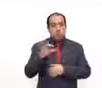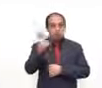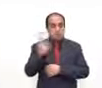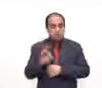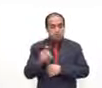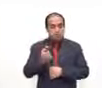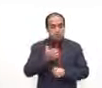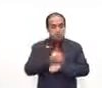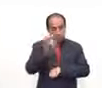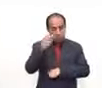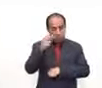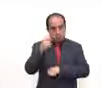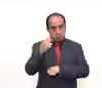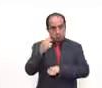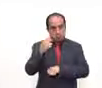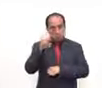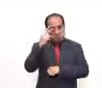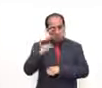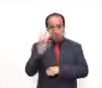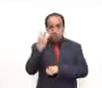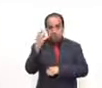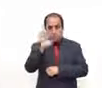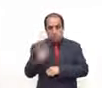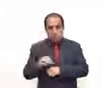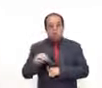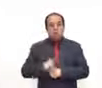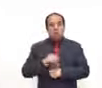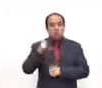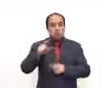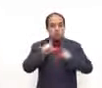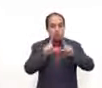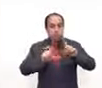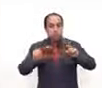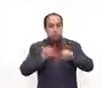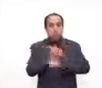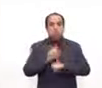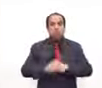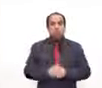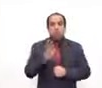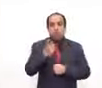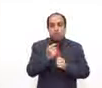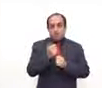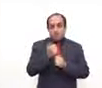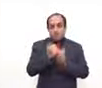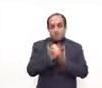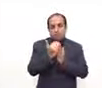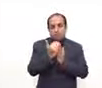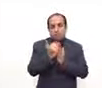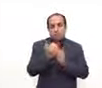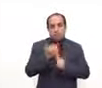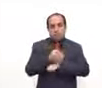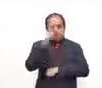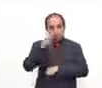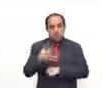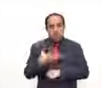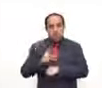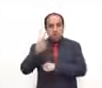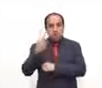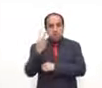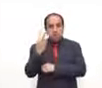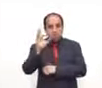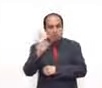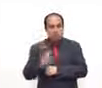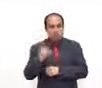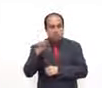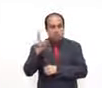de otras entidades federativas. Es un ligero incremento de parte del Estado de México en particular, que pasó del 23% en diciembre a